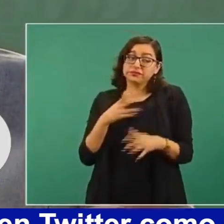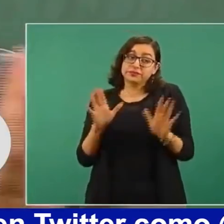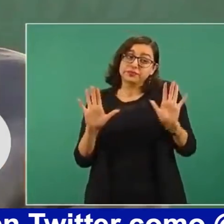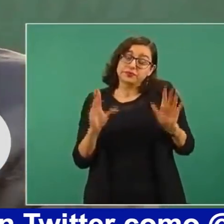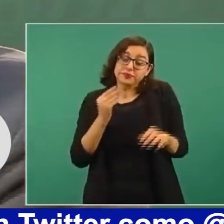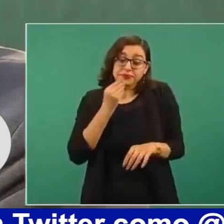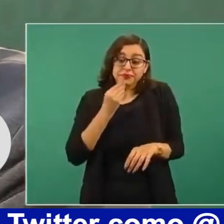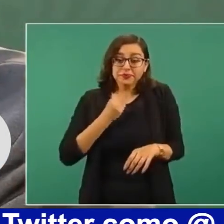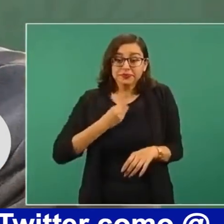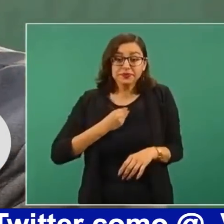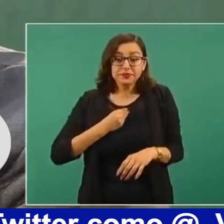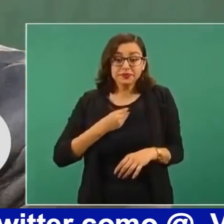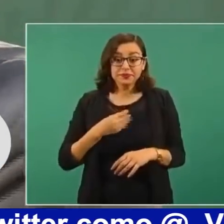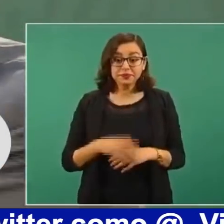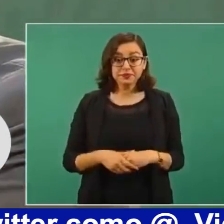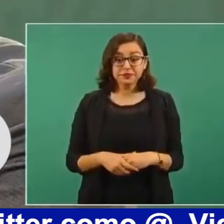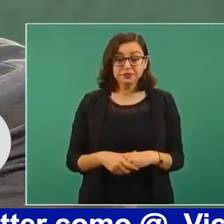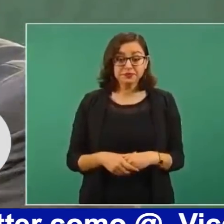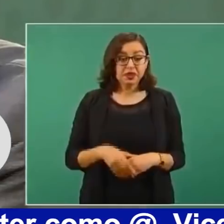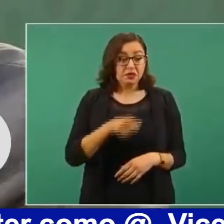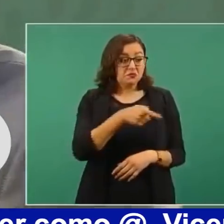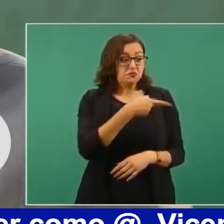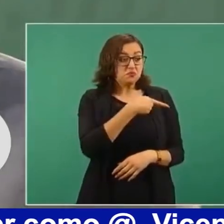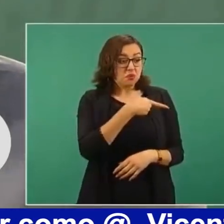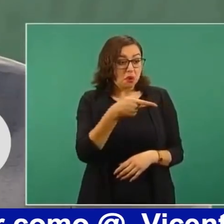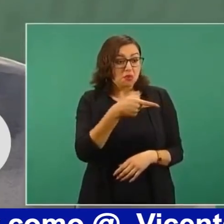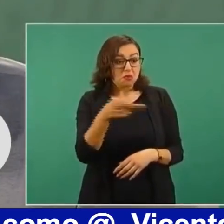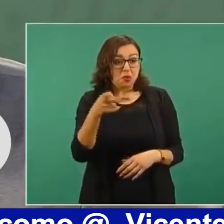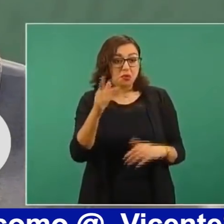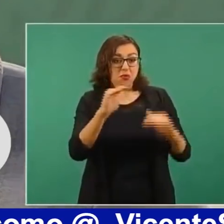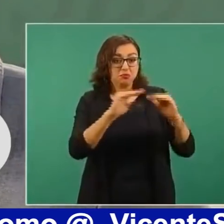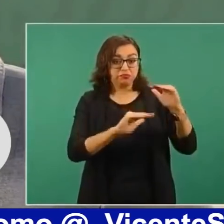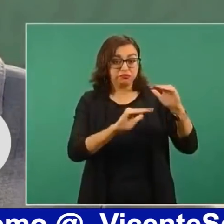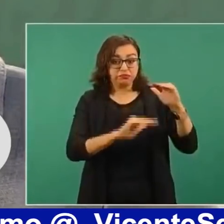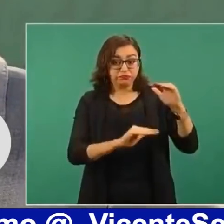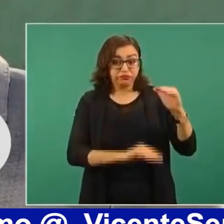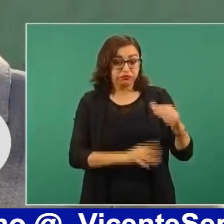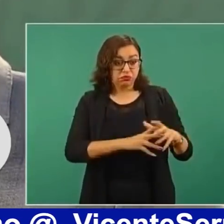mientras cada vez hay más pobreza,